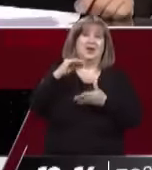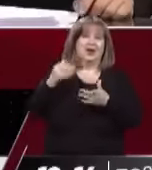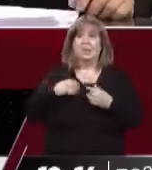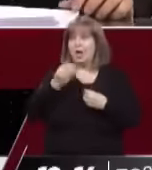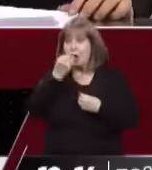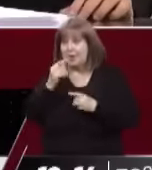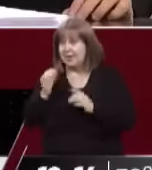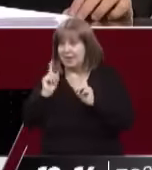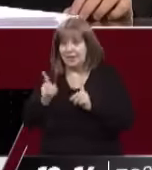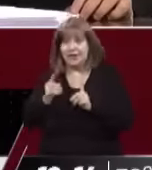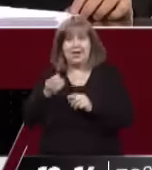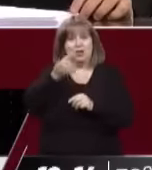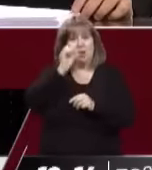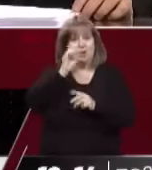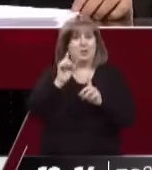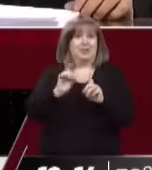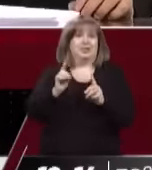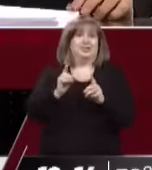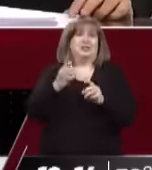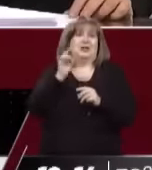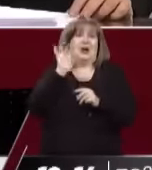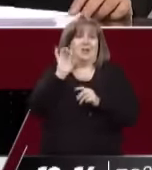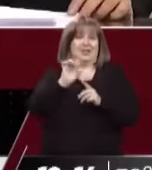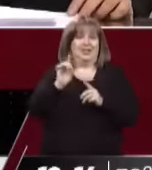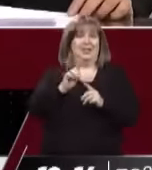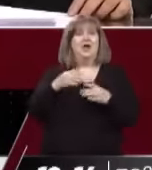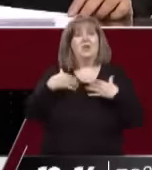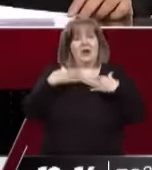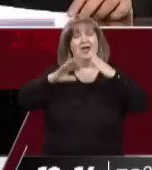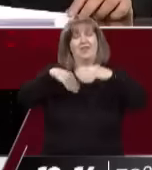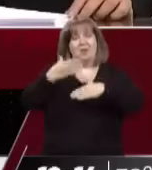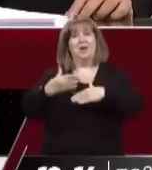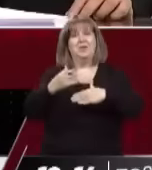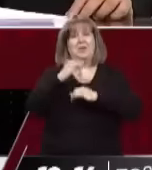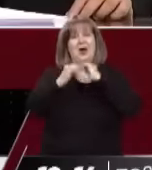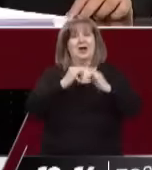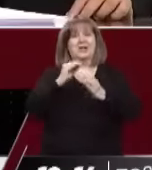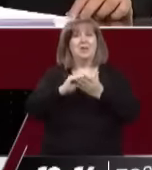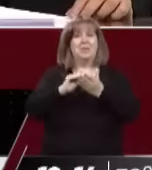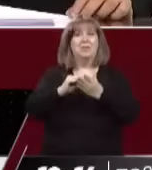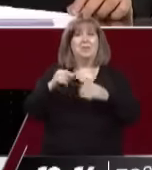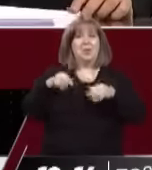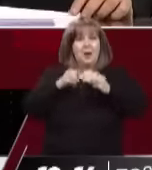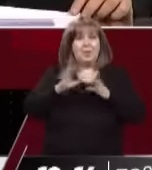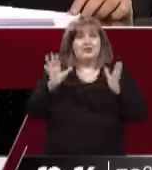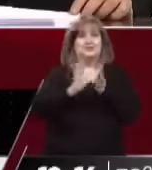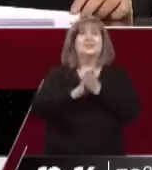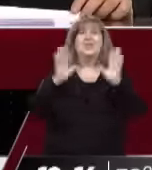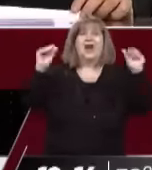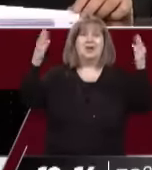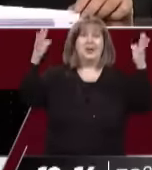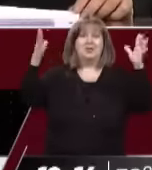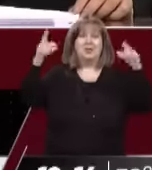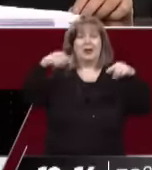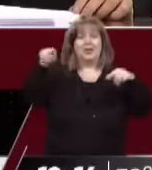algo hay que comer. Bueno, después le vamos a estar contando el fin de semana cómo viene esto de la Copa Argentina, bueno. Pero evidentemente arranca de esta manera. ¡Aplausos para los